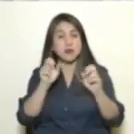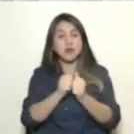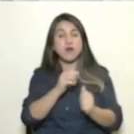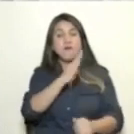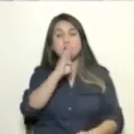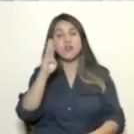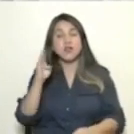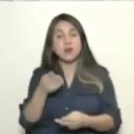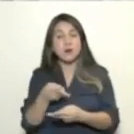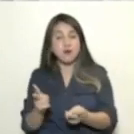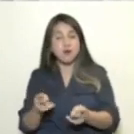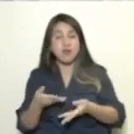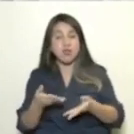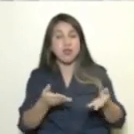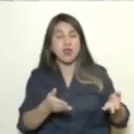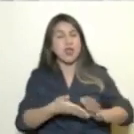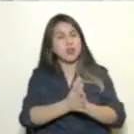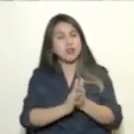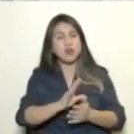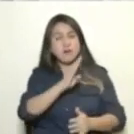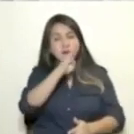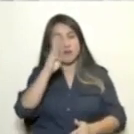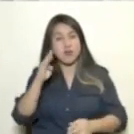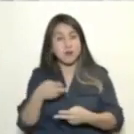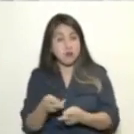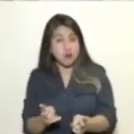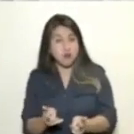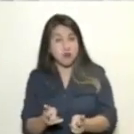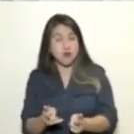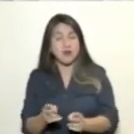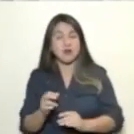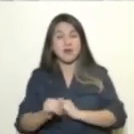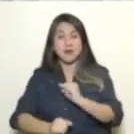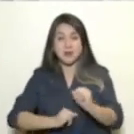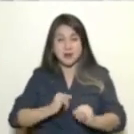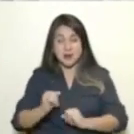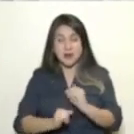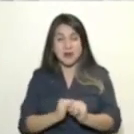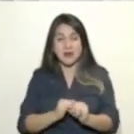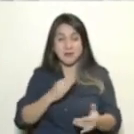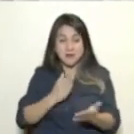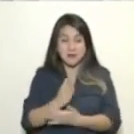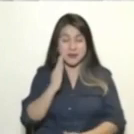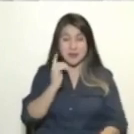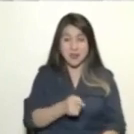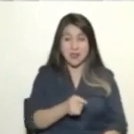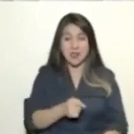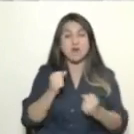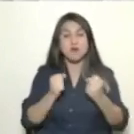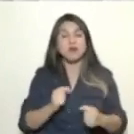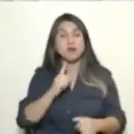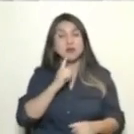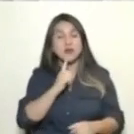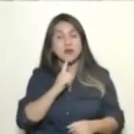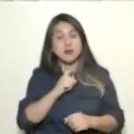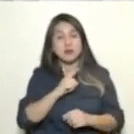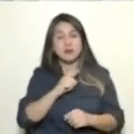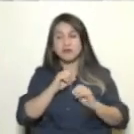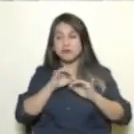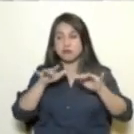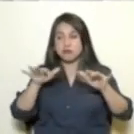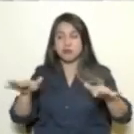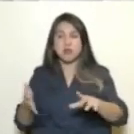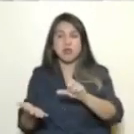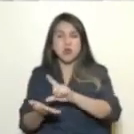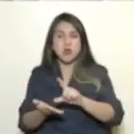bibliotecas públicas, de darle a todas las bibliotecas públicas internet y a partir de allí poder tener difusión en los lugares